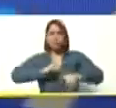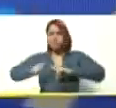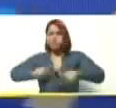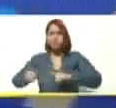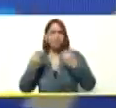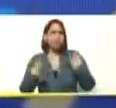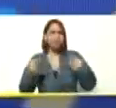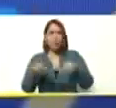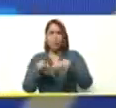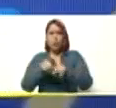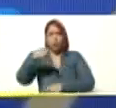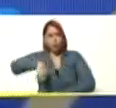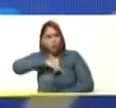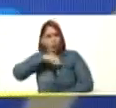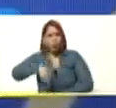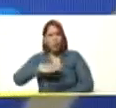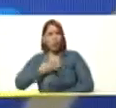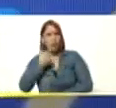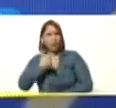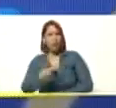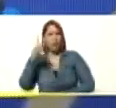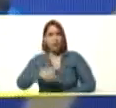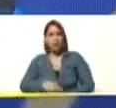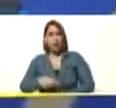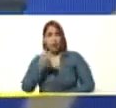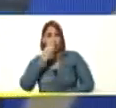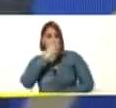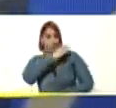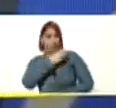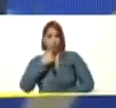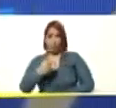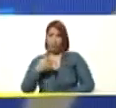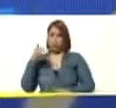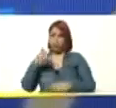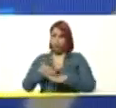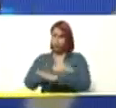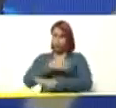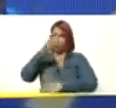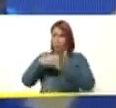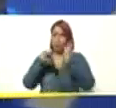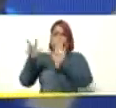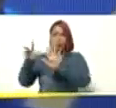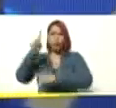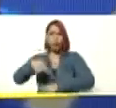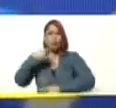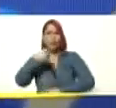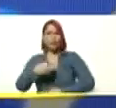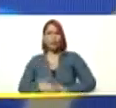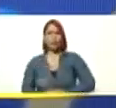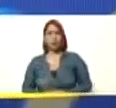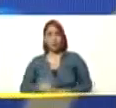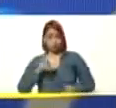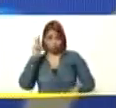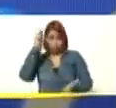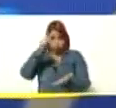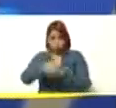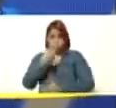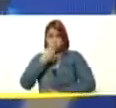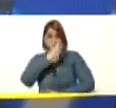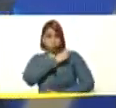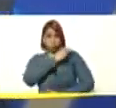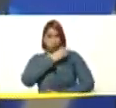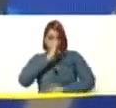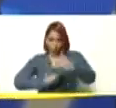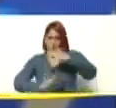hoy, como lo puede decir, y siempre lo decía mi general García Carneiro, nosotros en el 2008, mi presidente, que llegó mi general García Carneiro y humildemente